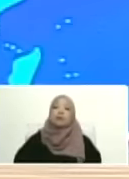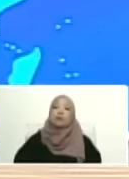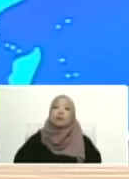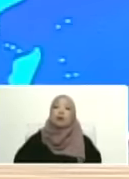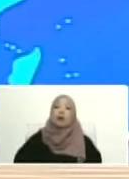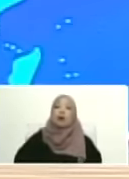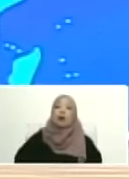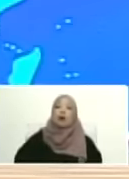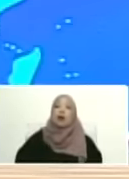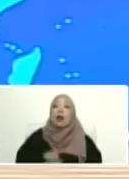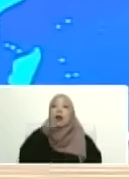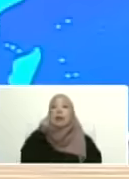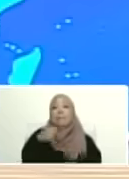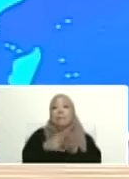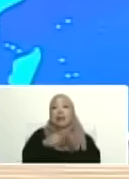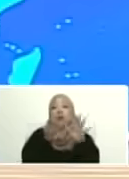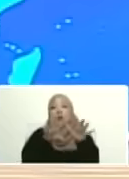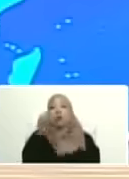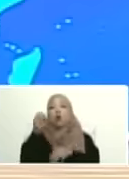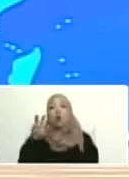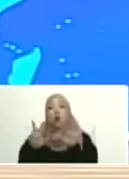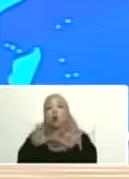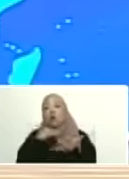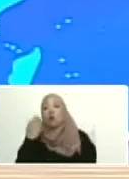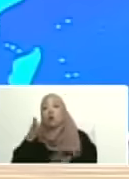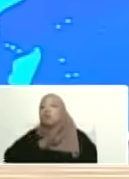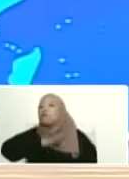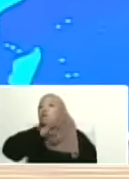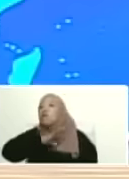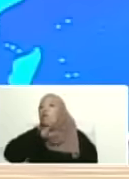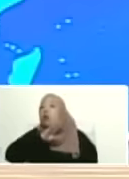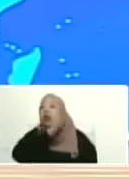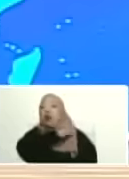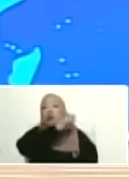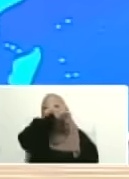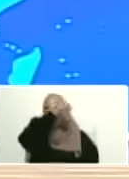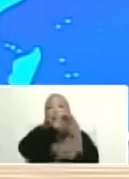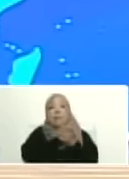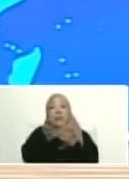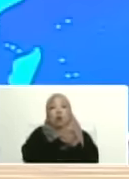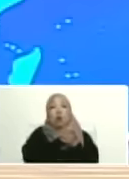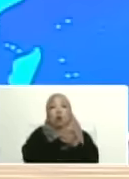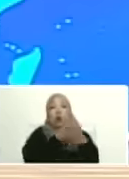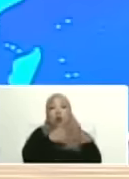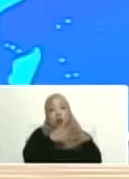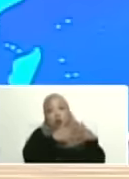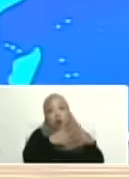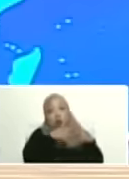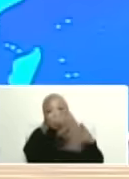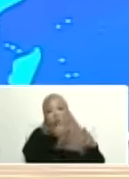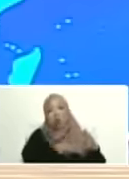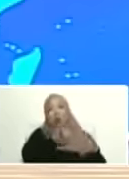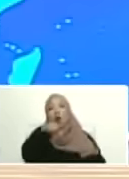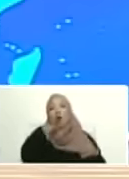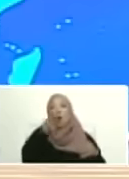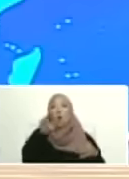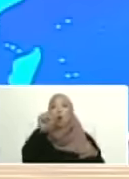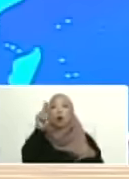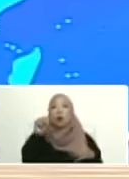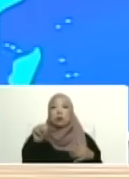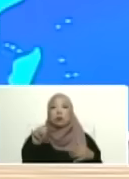1908 se enferma, deja encargado de la presidencia a su compadre Juan Vicente Gómez